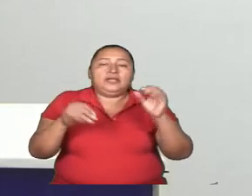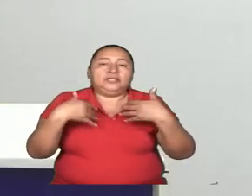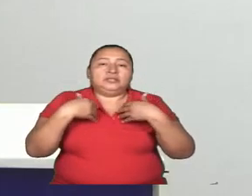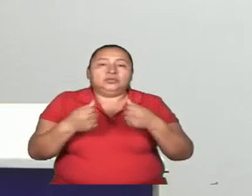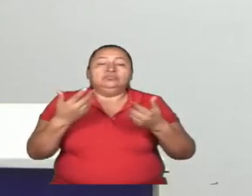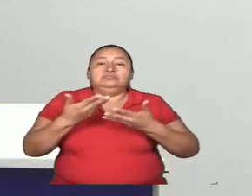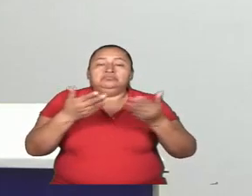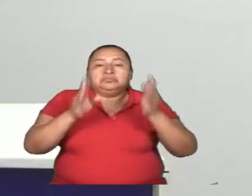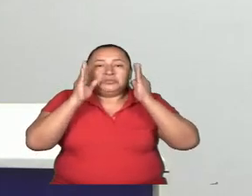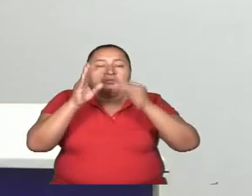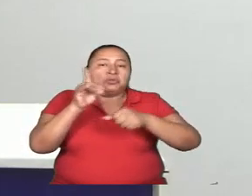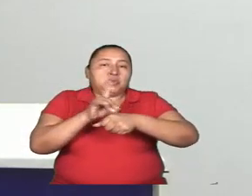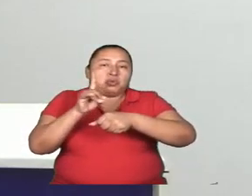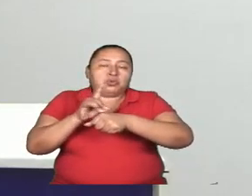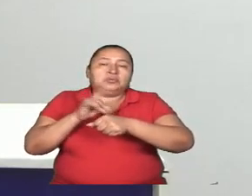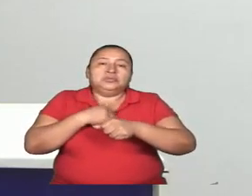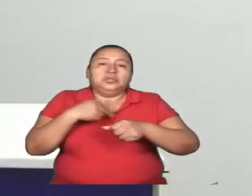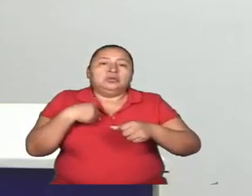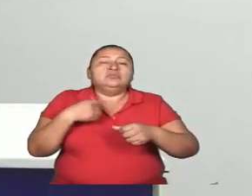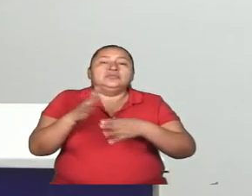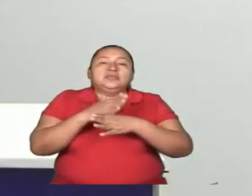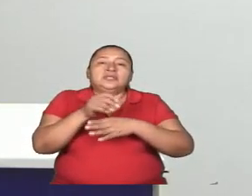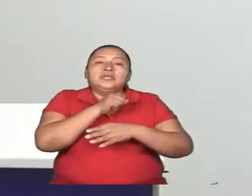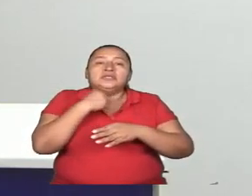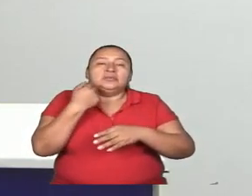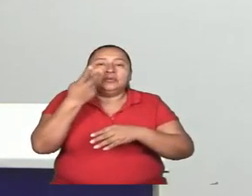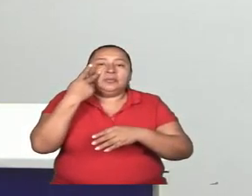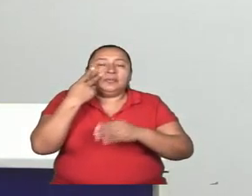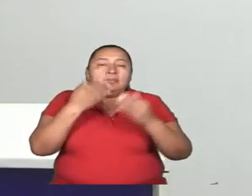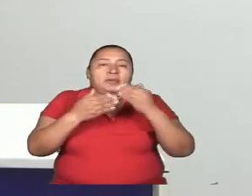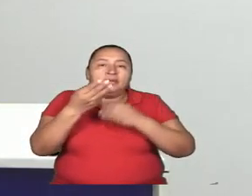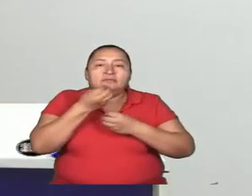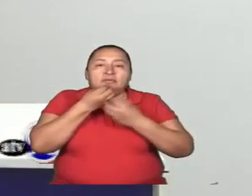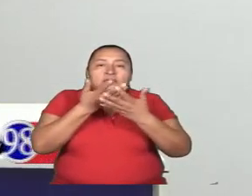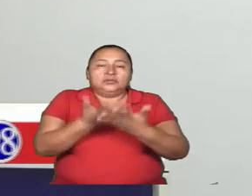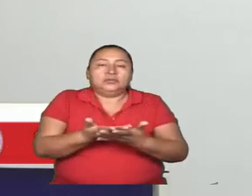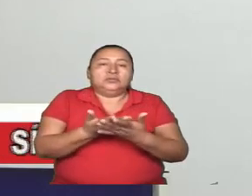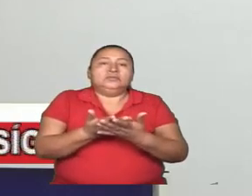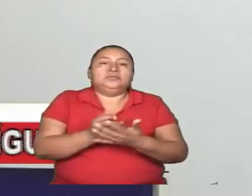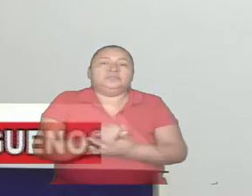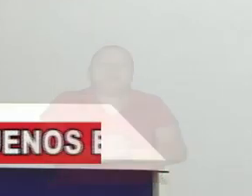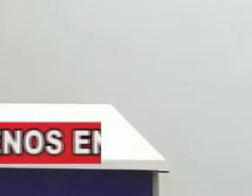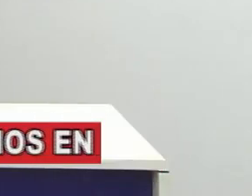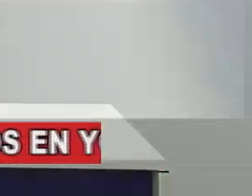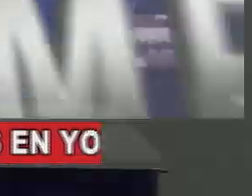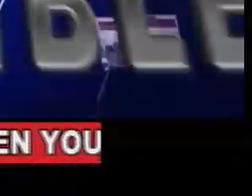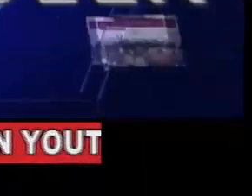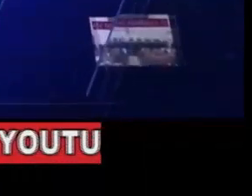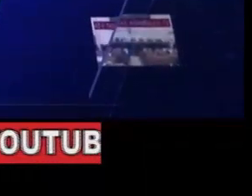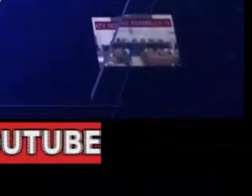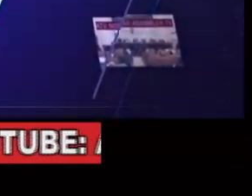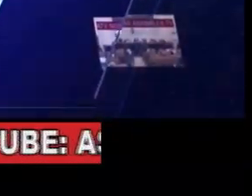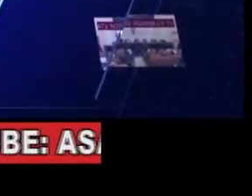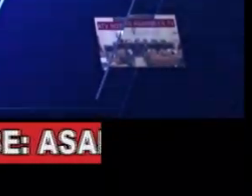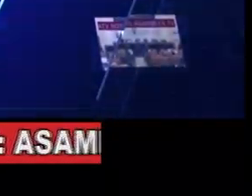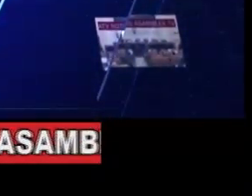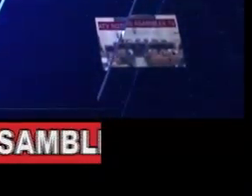recibieron atención médica y les realizaron además exámenes. Veamos más detalles a través del siguiente informe.